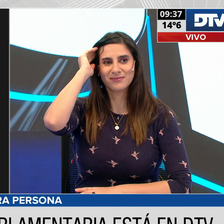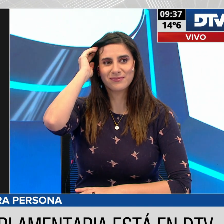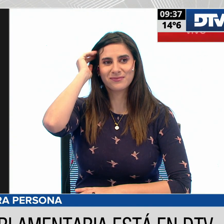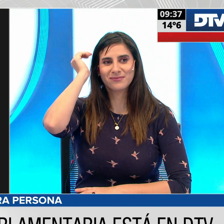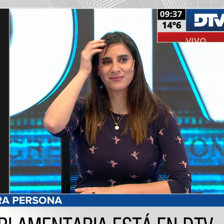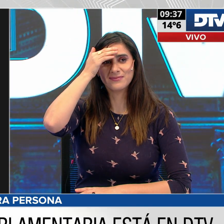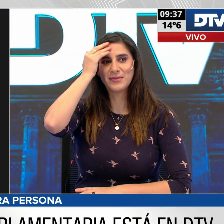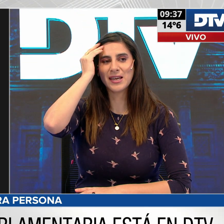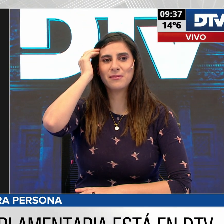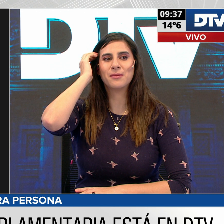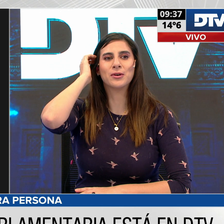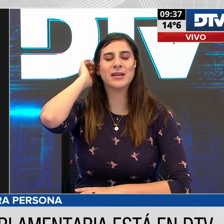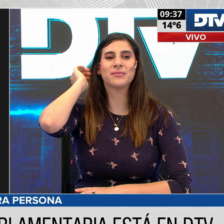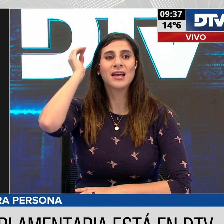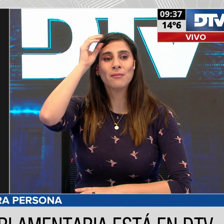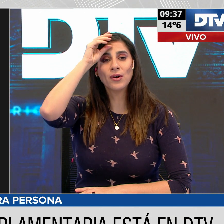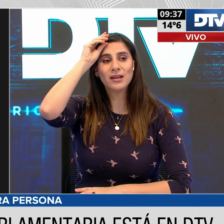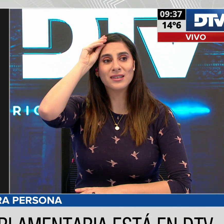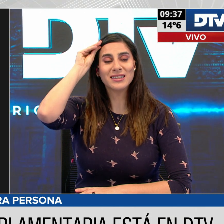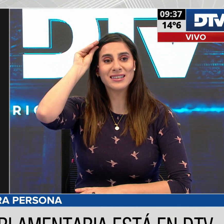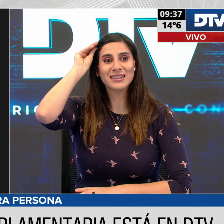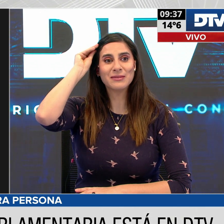Hola, Vero, ¿cómo estás? ¿Bien? Bien, bien, muy bien.